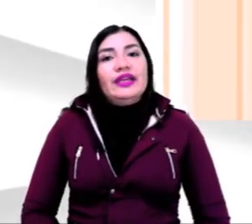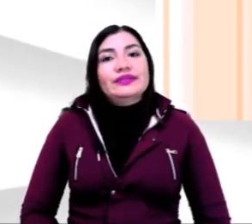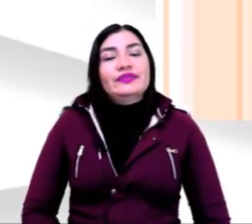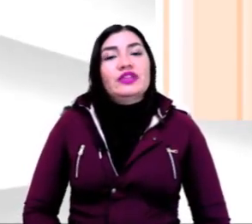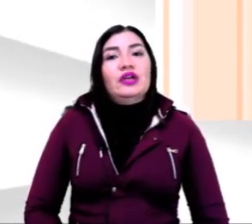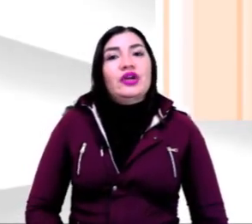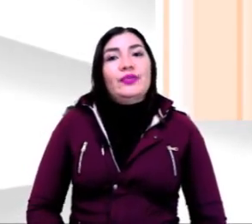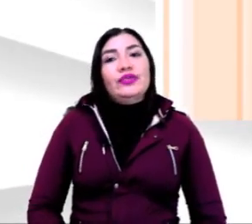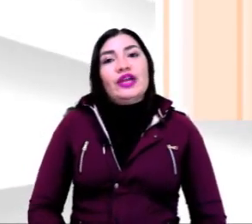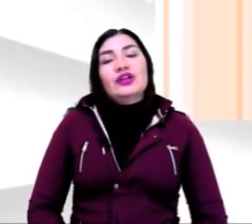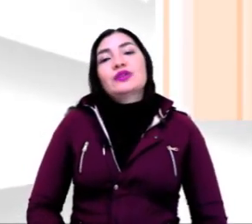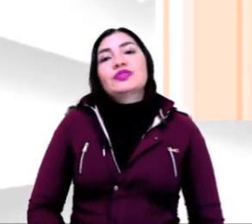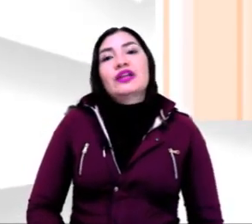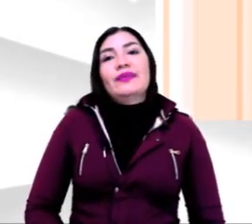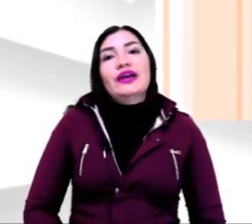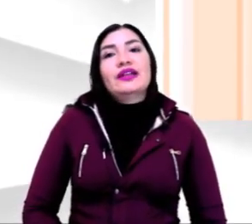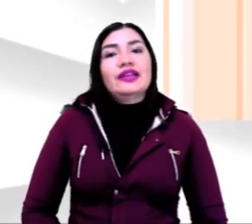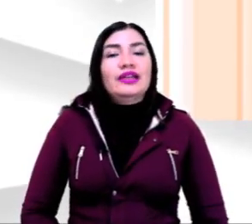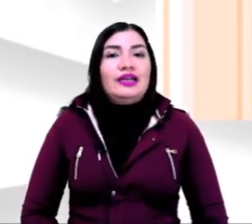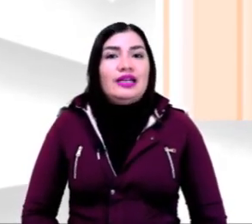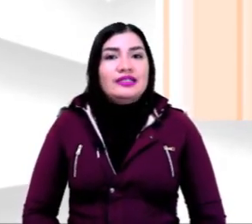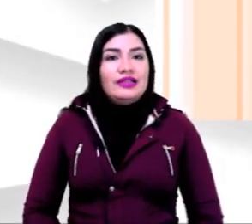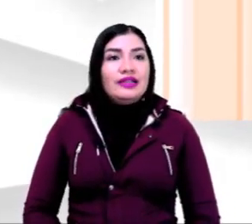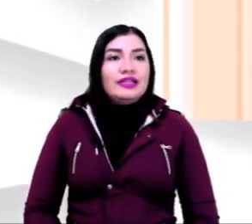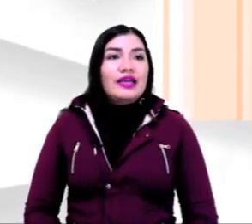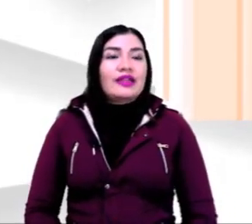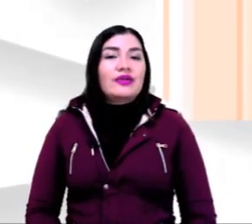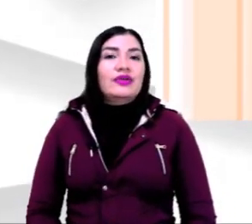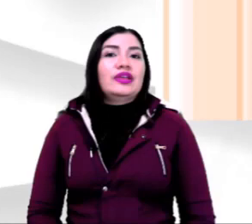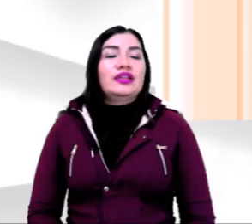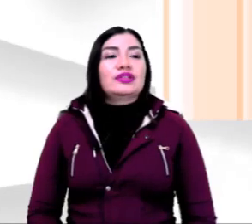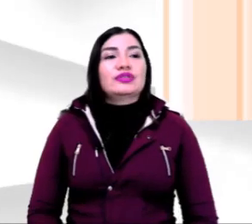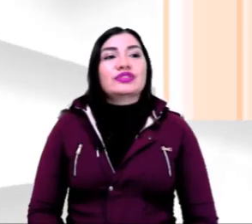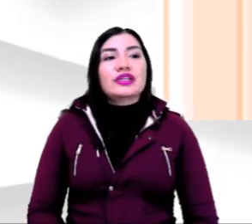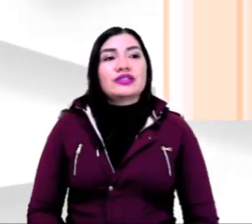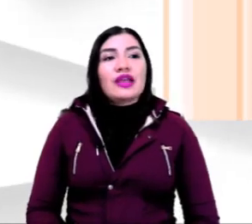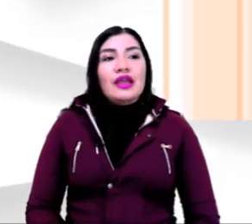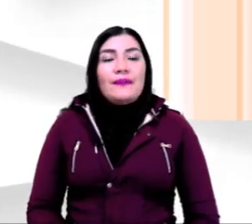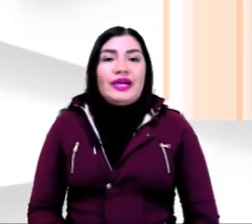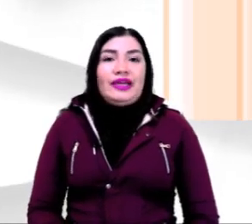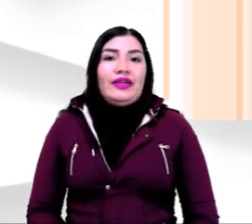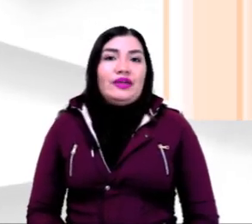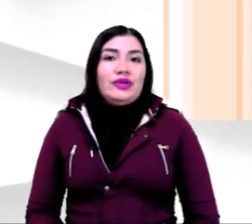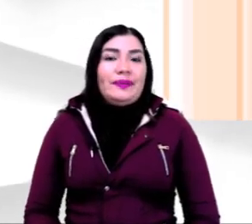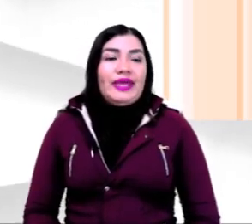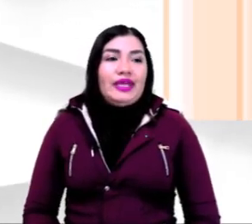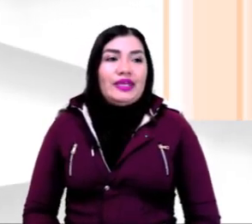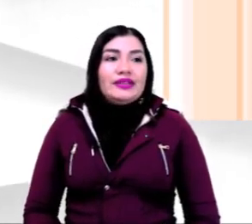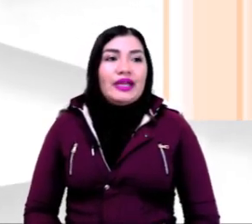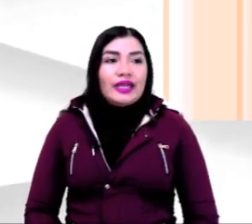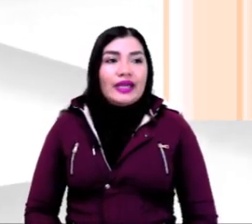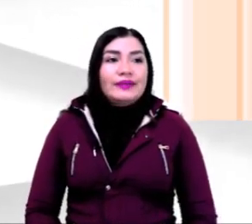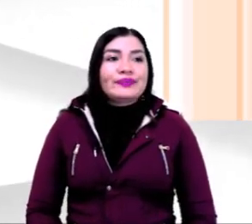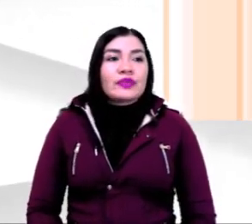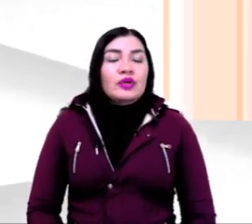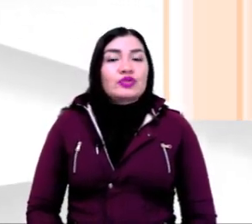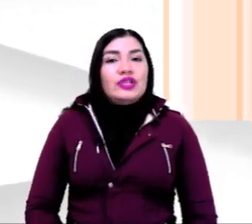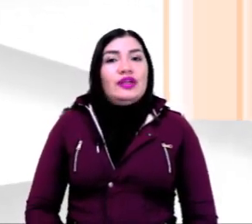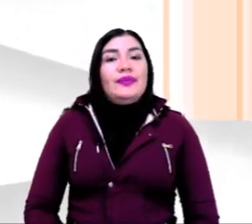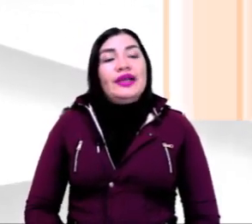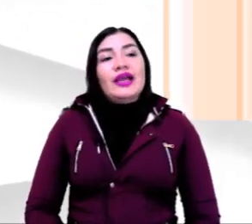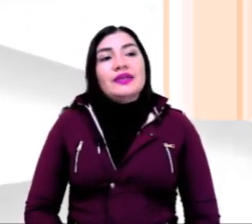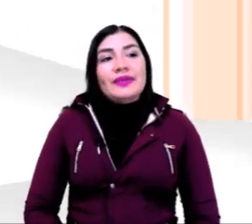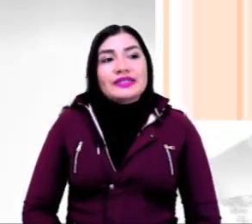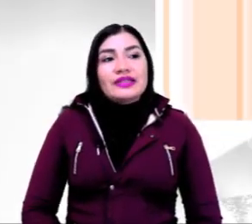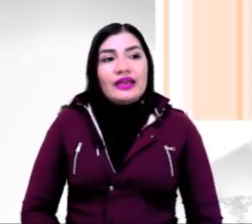Ahora bien, de lo que pudieron observar en la clase del día de hoy, entonces va a quedar una pequeña tarea.